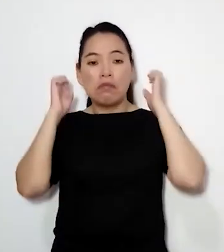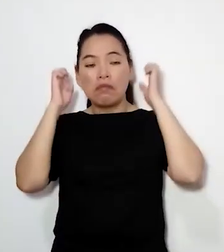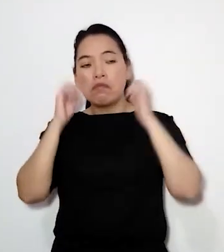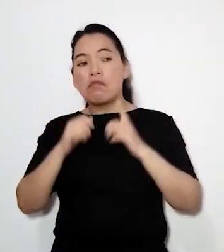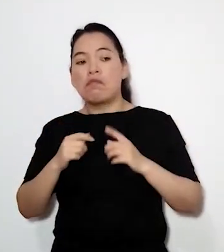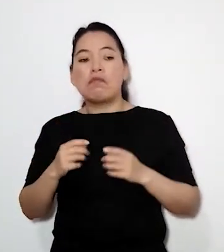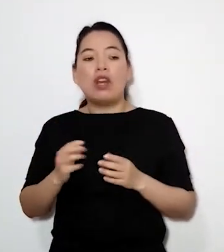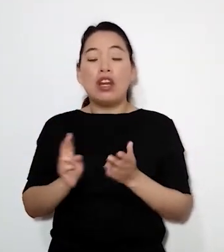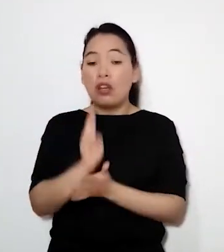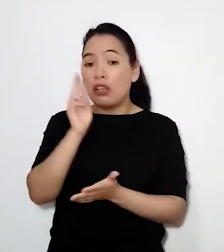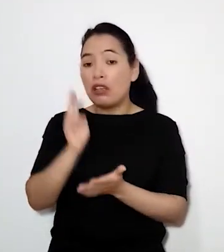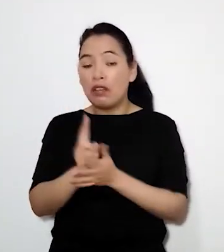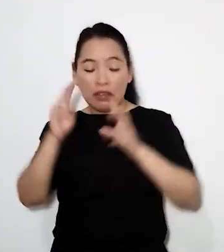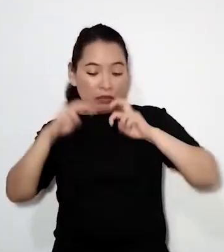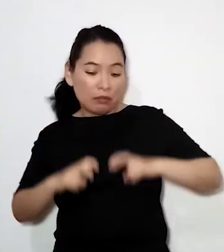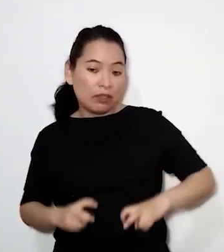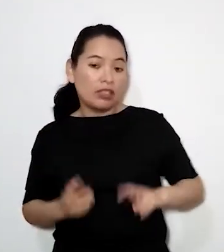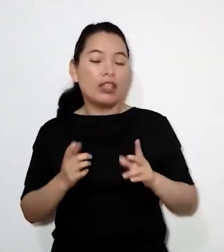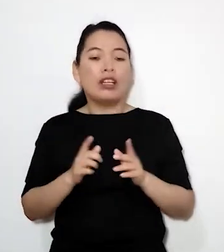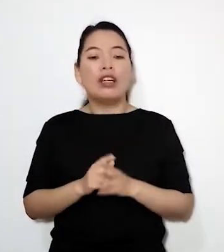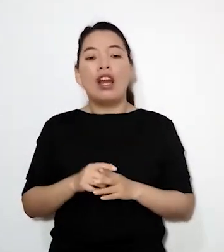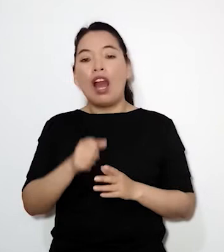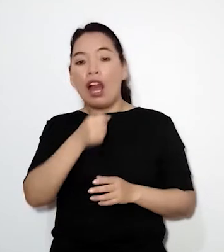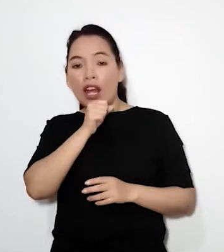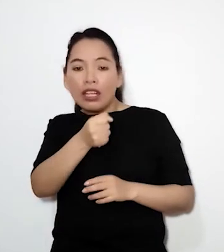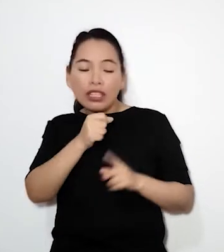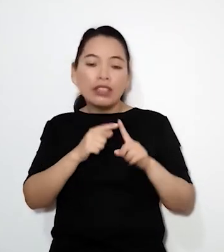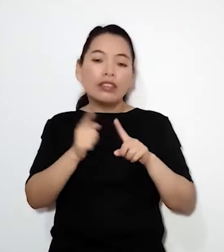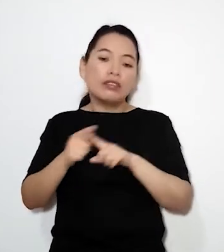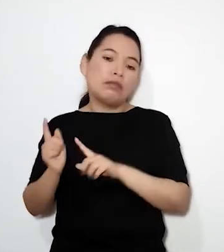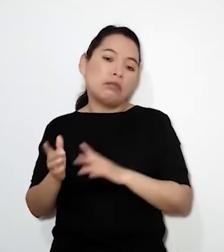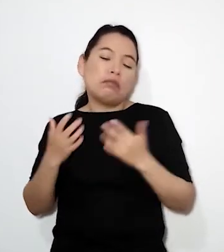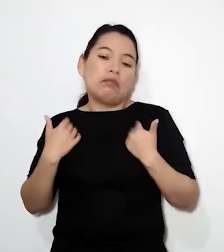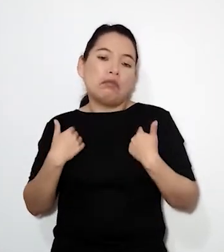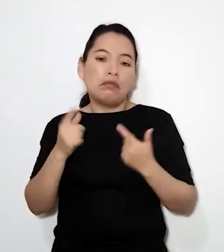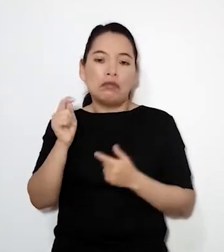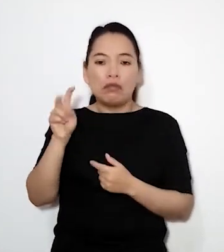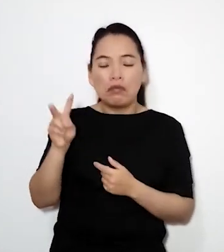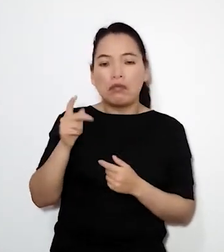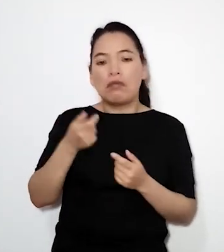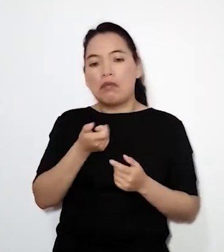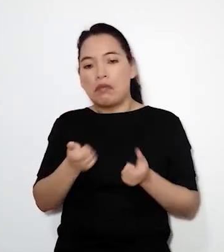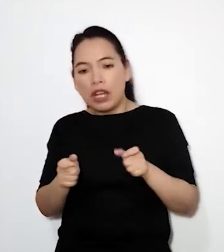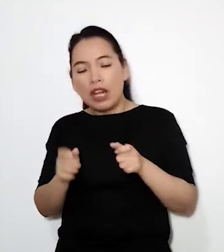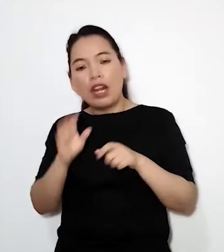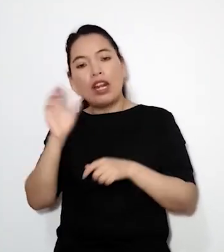medios de comunicación. En algunos países incluso ya se han realizado reformas normativas.